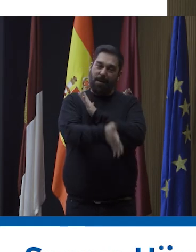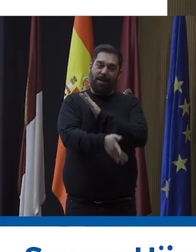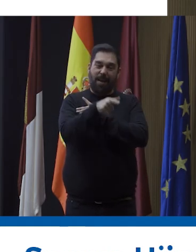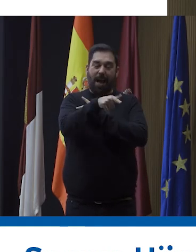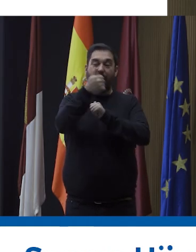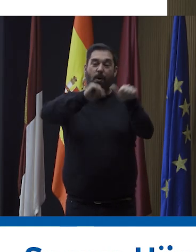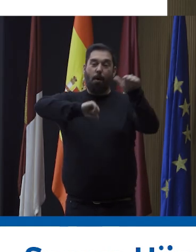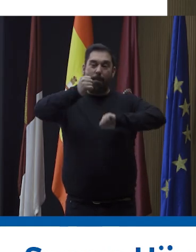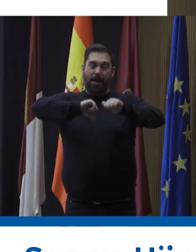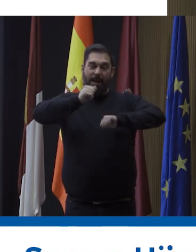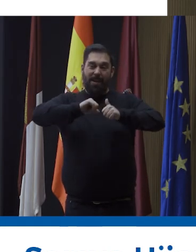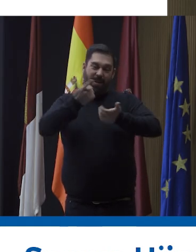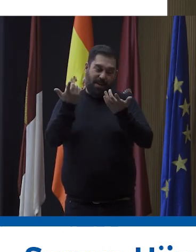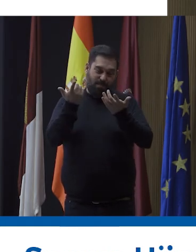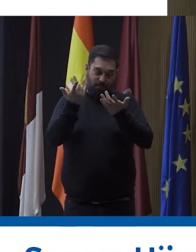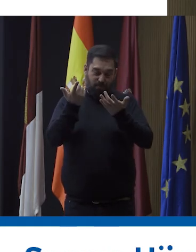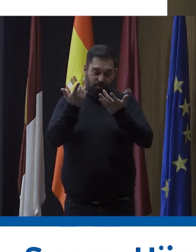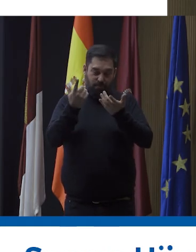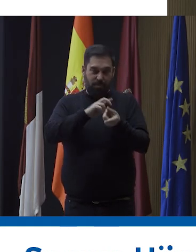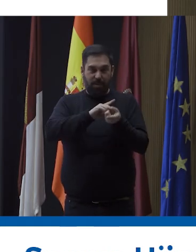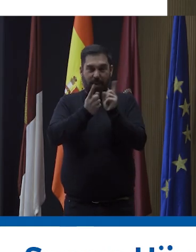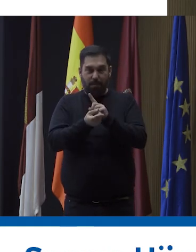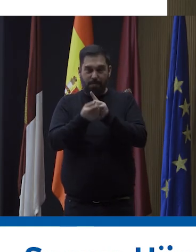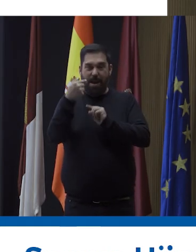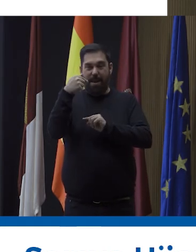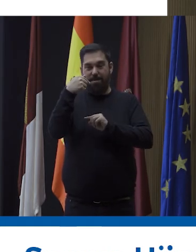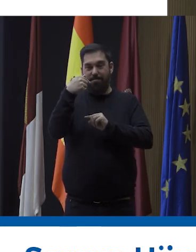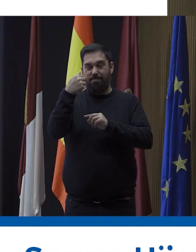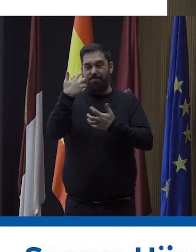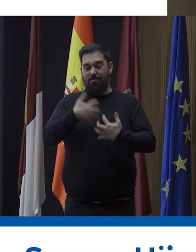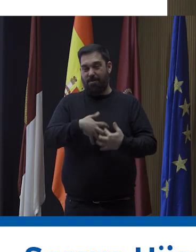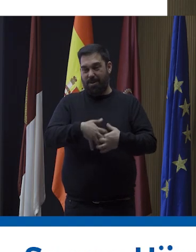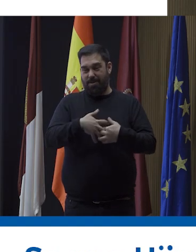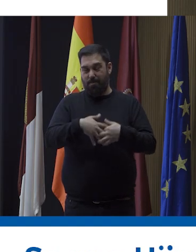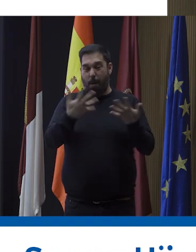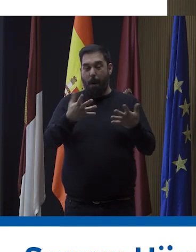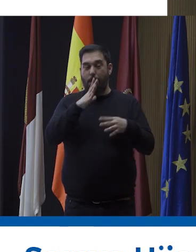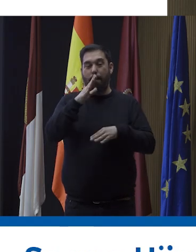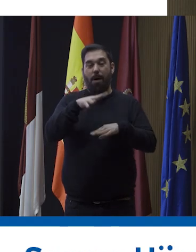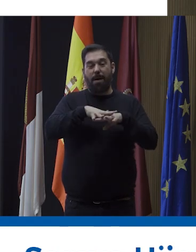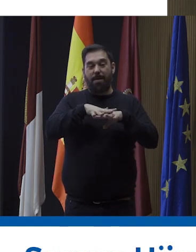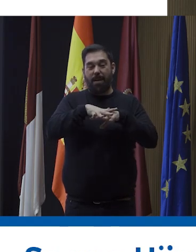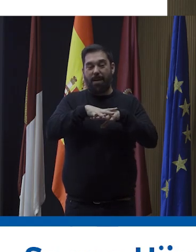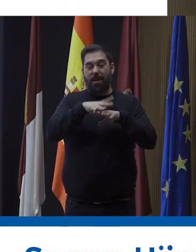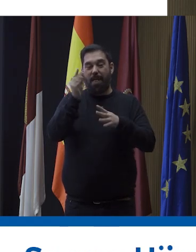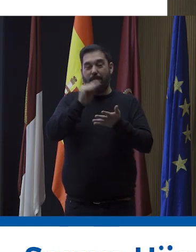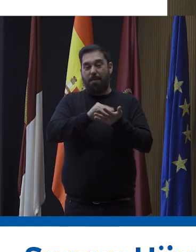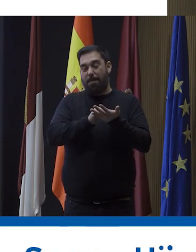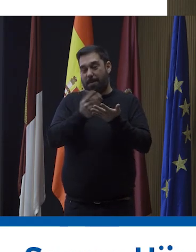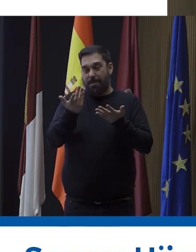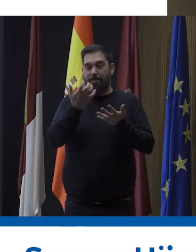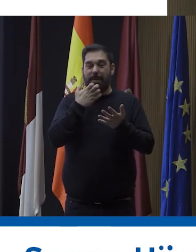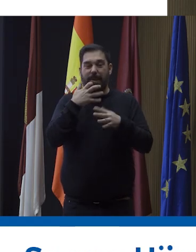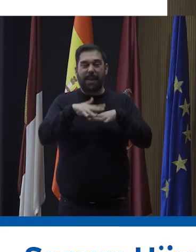y operar a la paciente y corregirlo y subirlo, ¿vale? Pero esto no es tan fácil porque el tejido que tenemos, yo muchas veces lo explico, si el